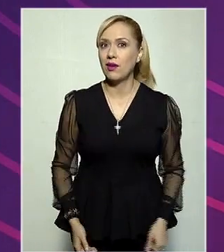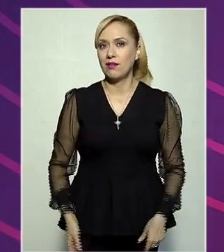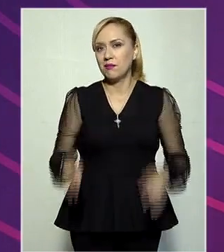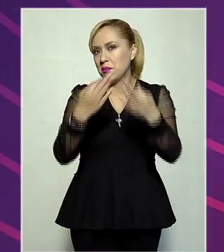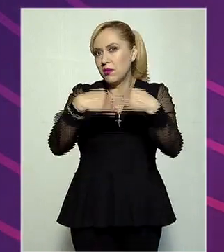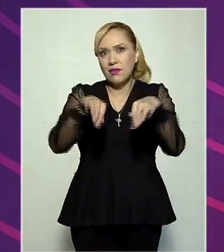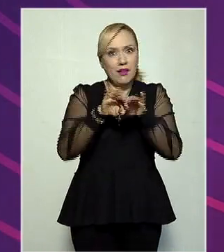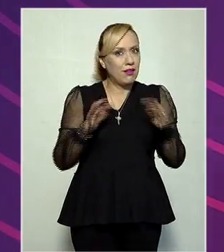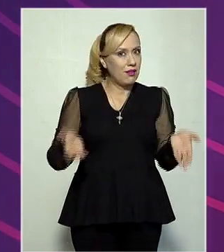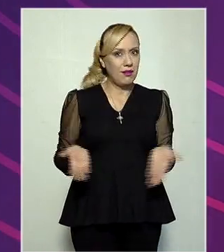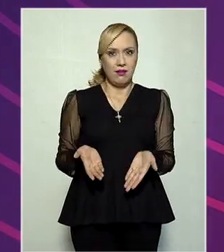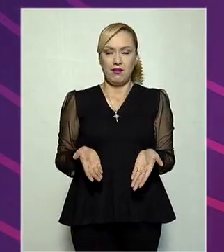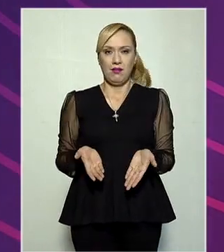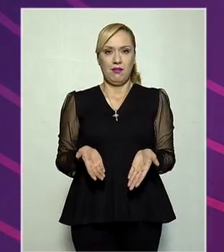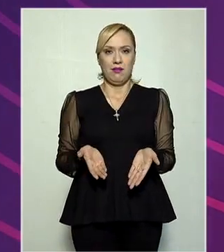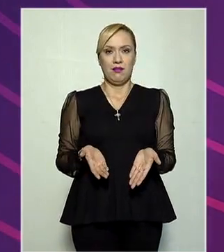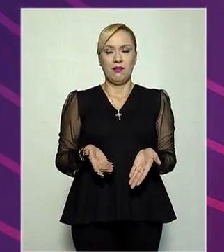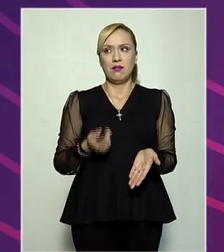el comité se dice,